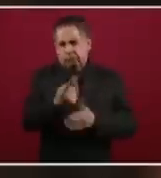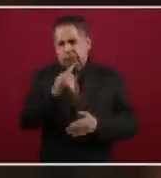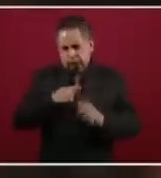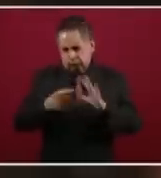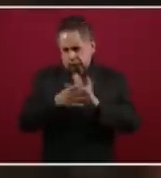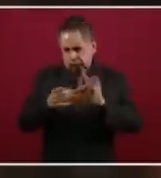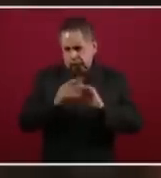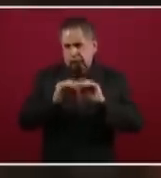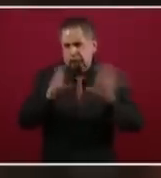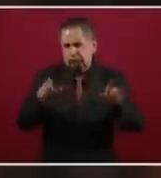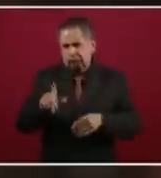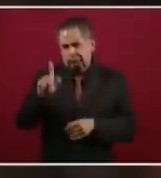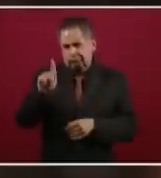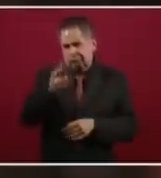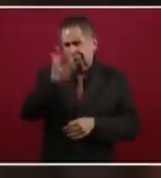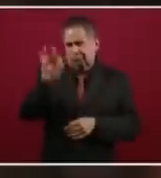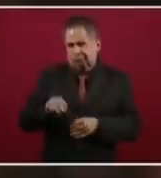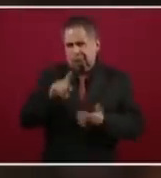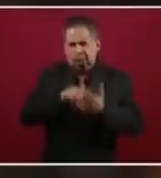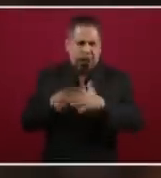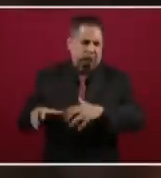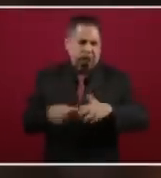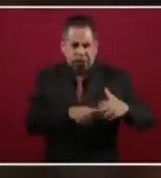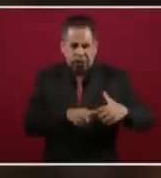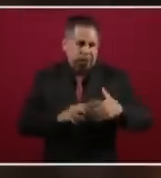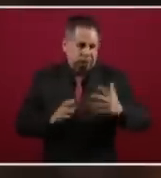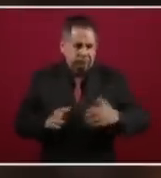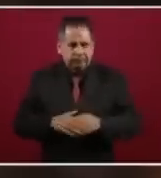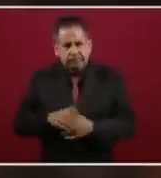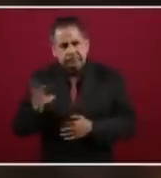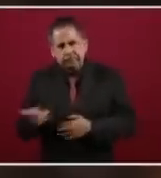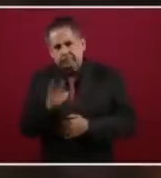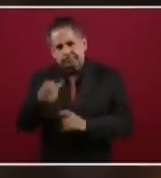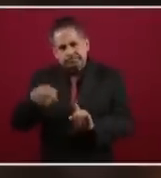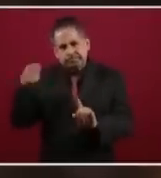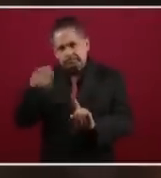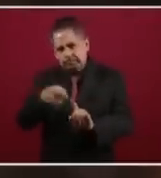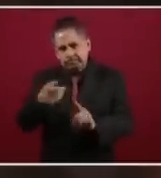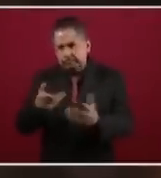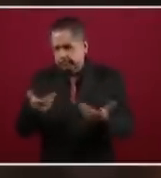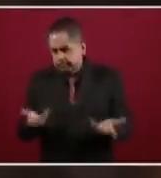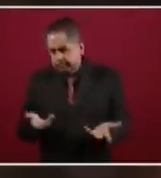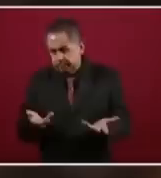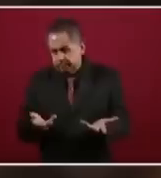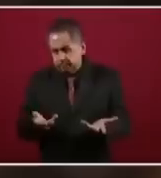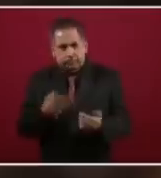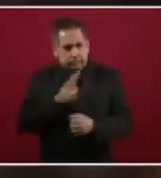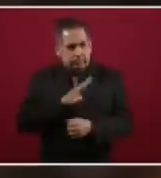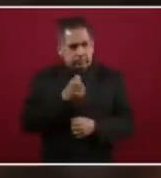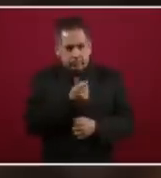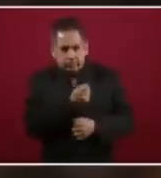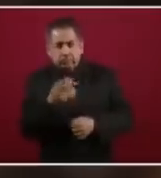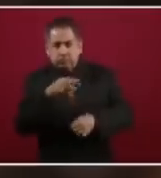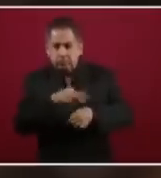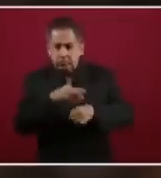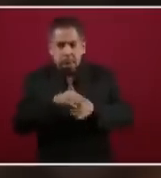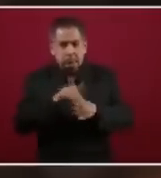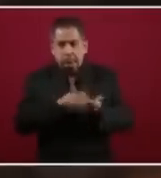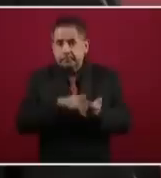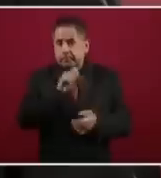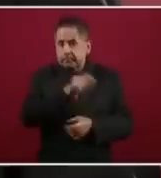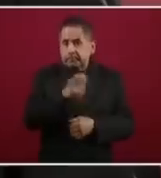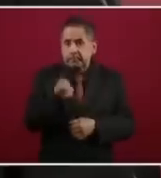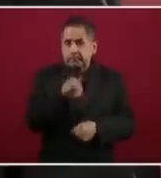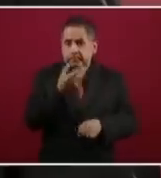nos dio del 70% que tenían acaparado. Entonces, la pregunta concreta es, toda vez que hay médicos y que incluso el secretario de